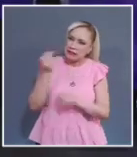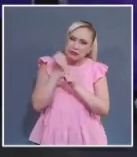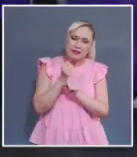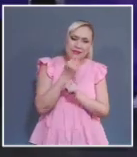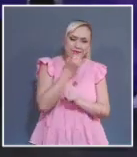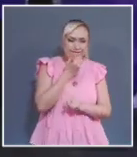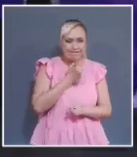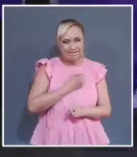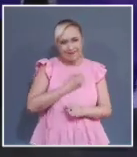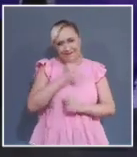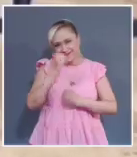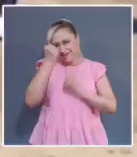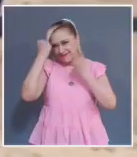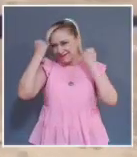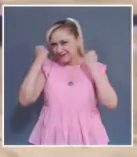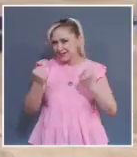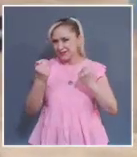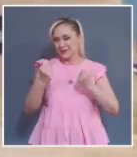Carlos González.